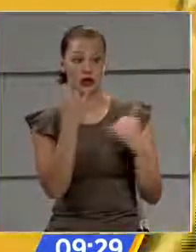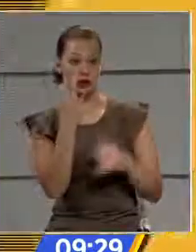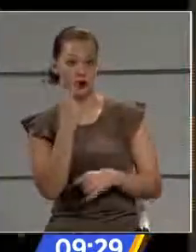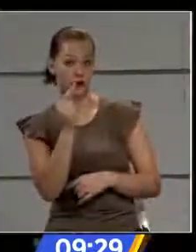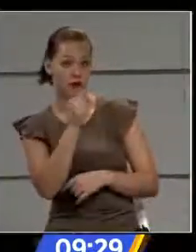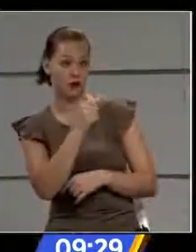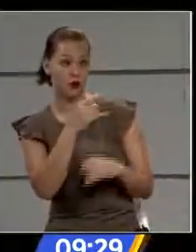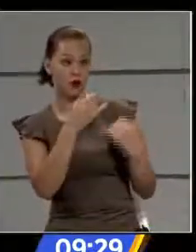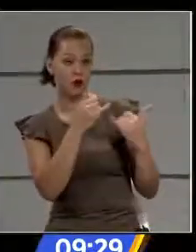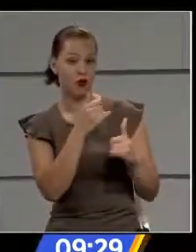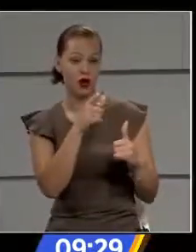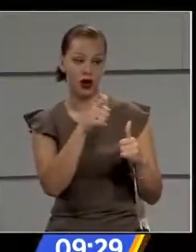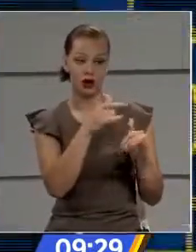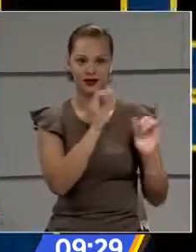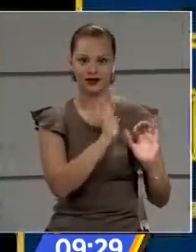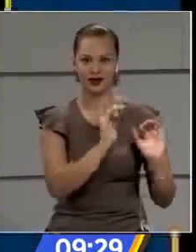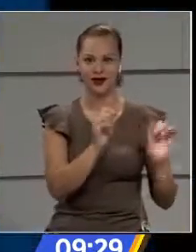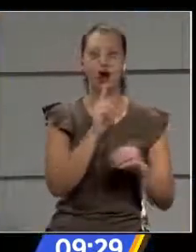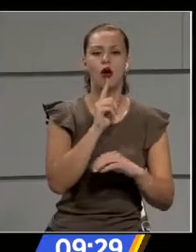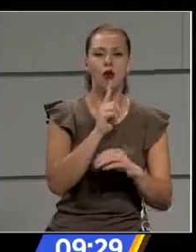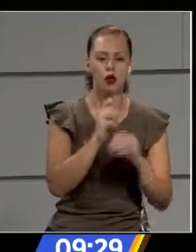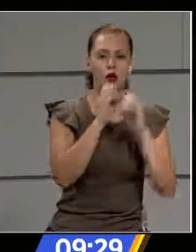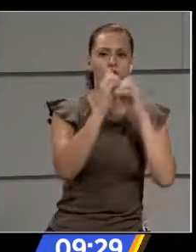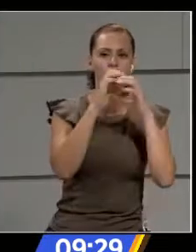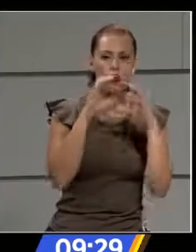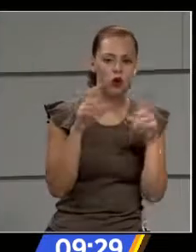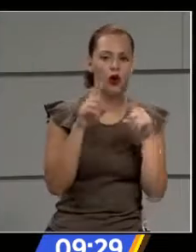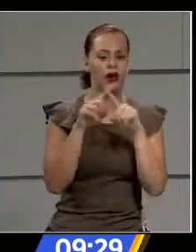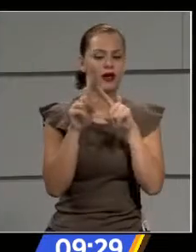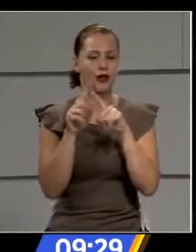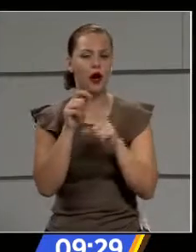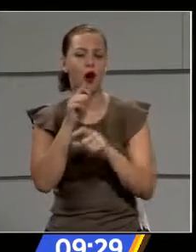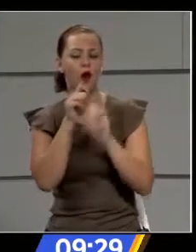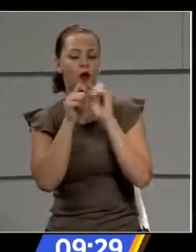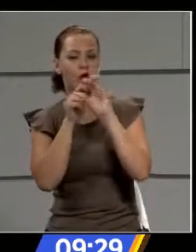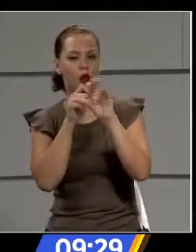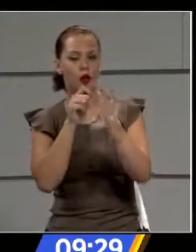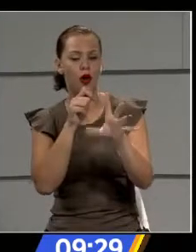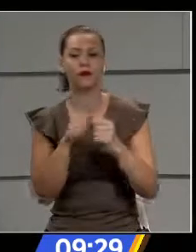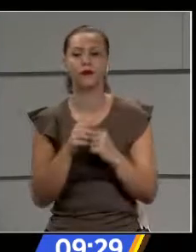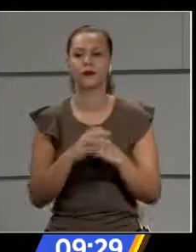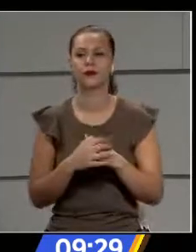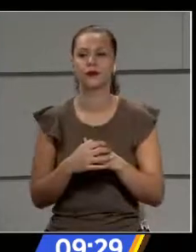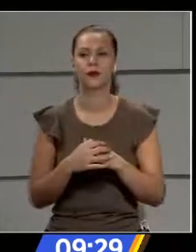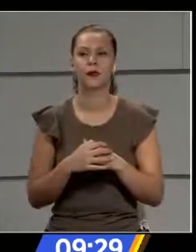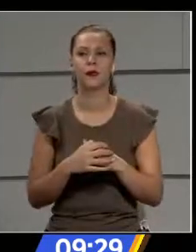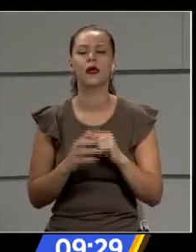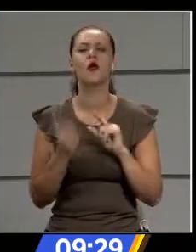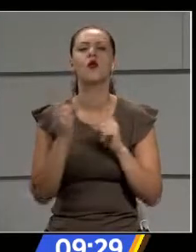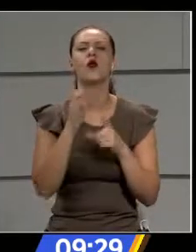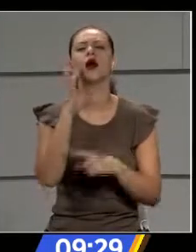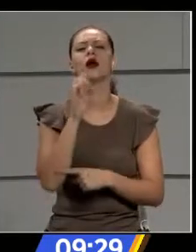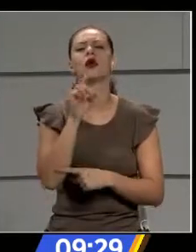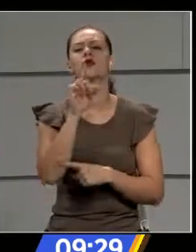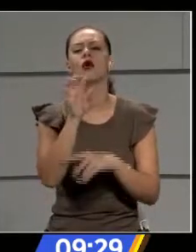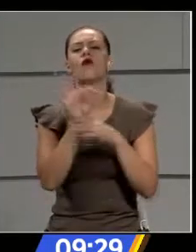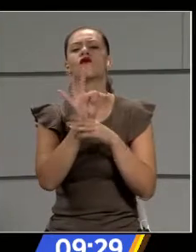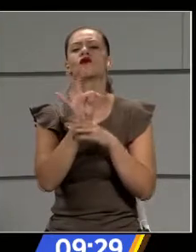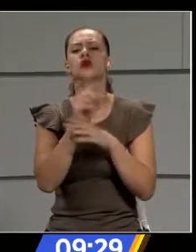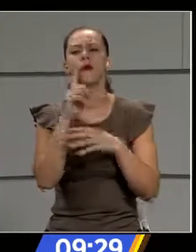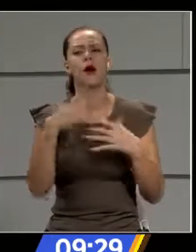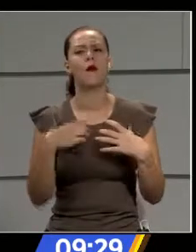con este juego, que esta niña estaba soplando la bomba, las burbujas y el pastel, las candelas, perdón, ¿cuál cree usted que es la función entonces